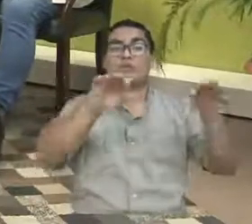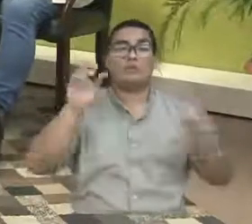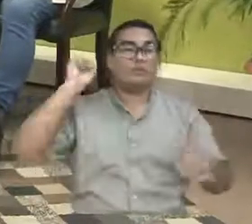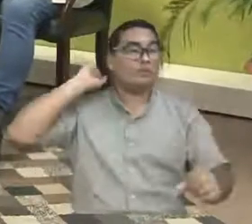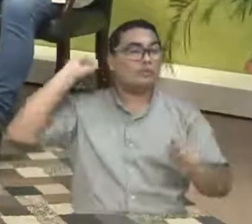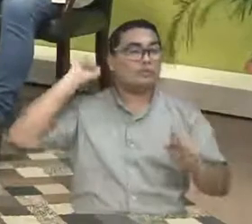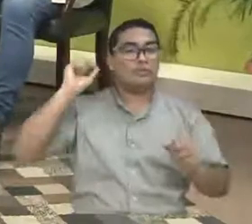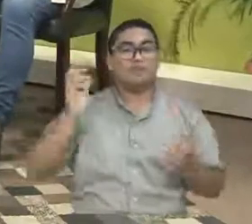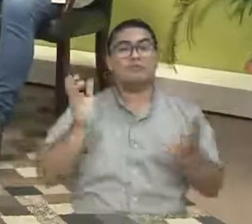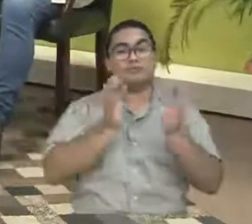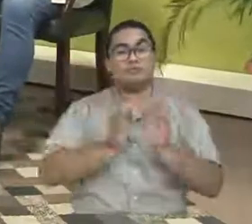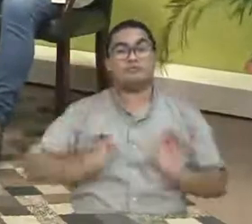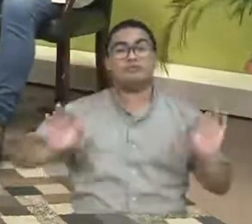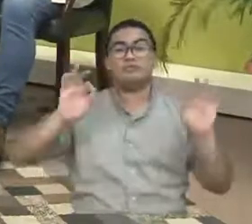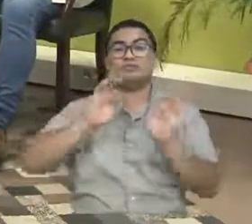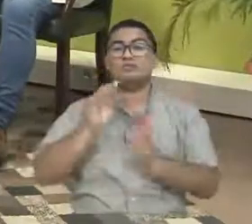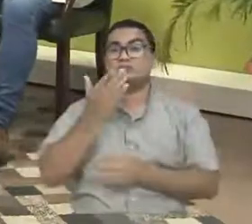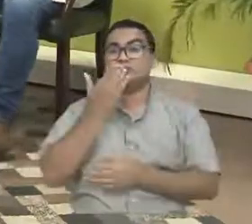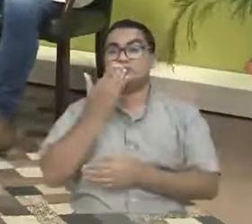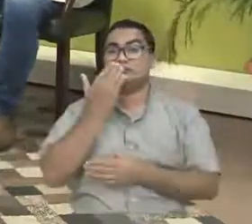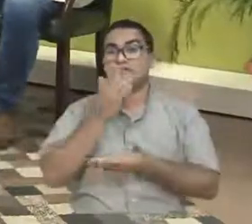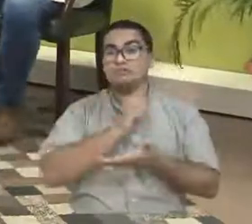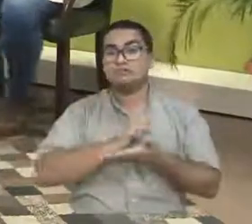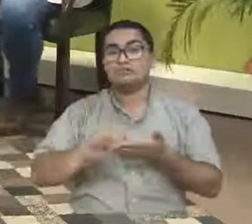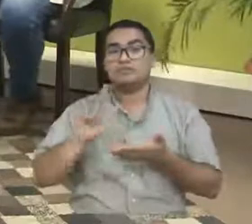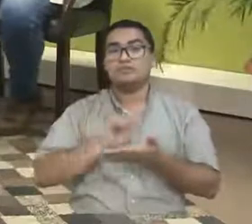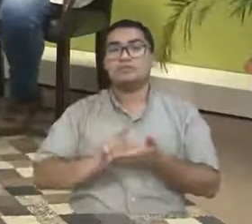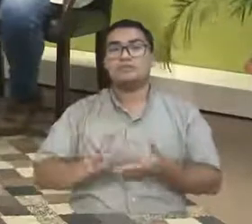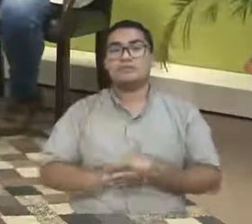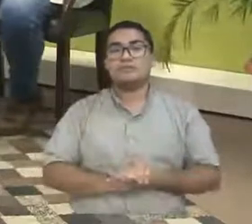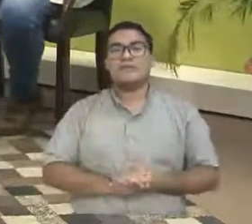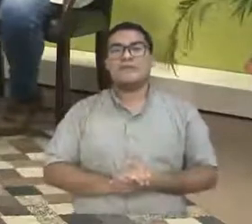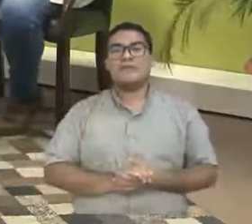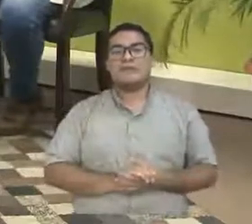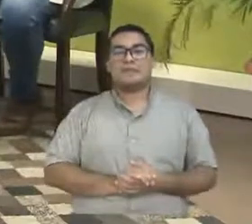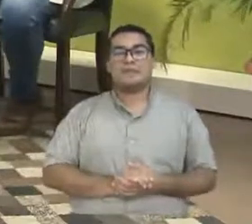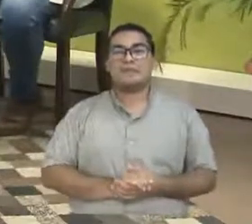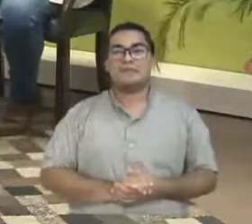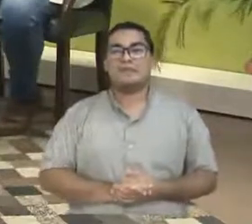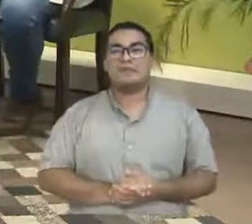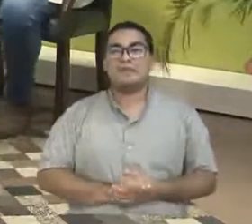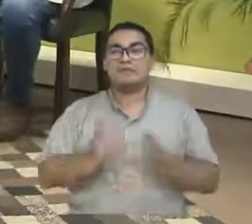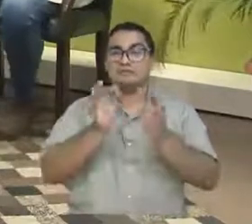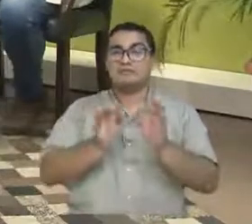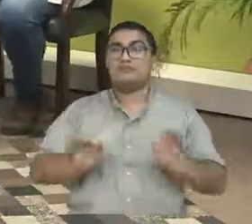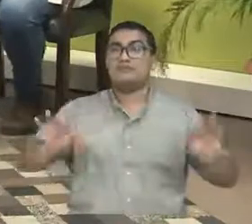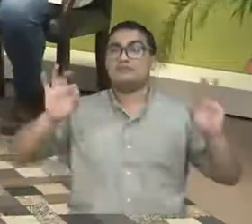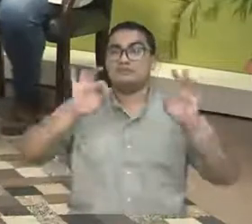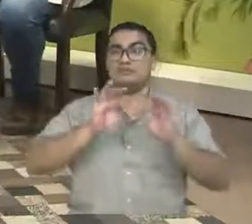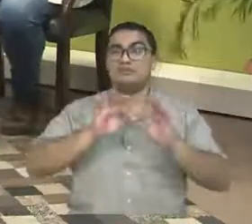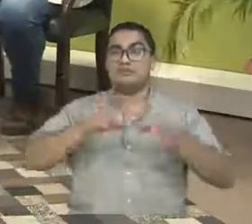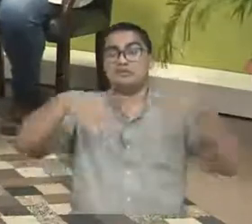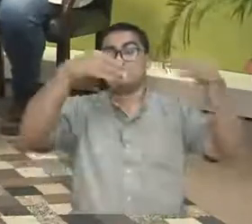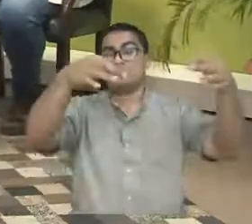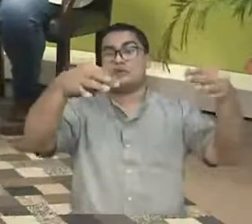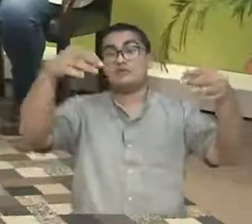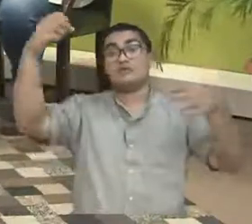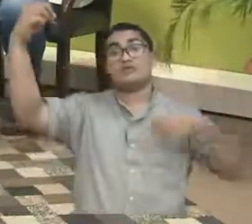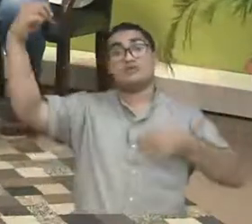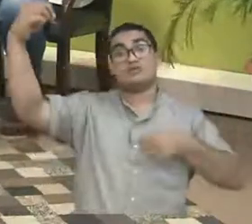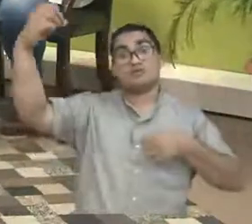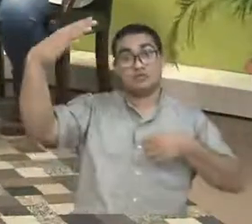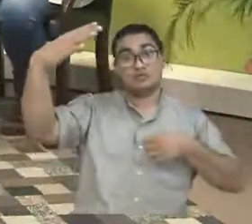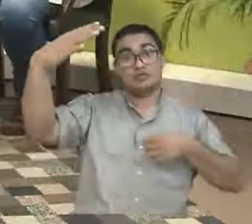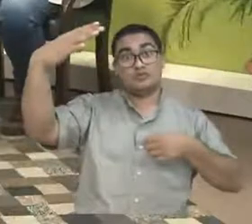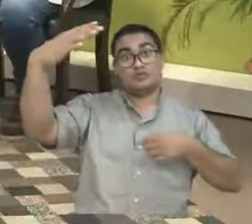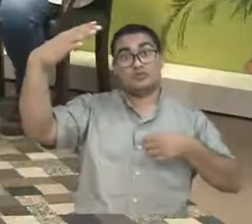lo más higiénico posible que se eso. Y la importancia que le dé el sol también, doctor. No es que la vamos a lavar y la vamos a